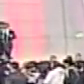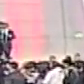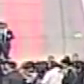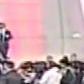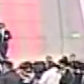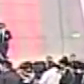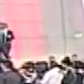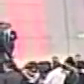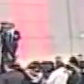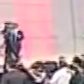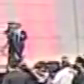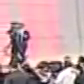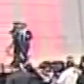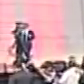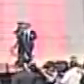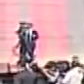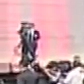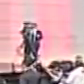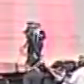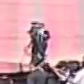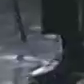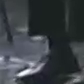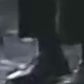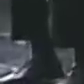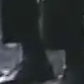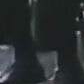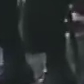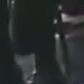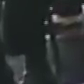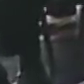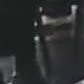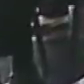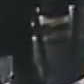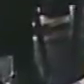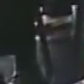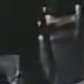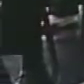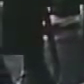Televisión. Reciben el premio Mayra Soto y Juan Lenzo.